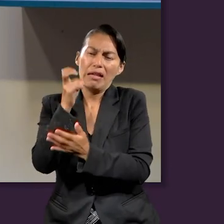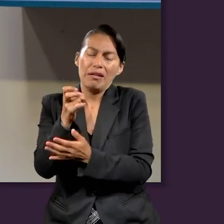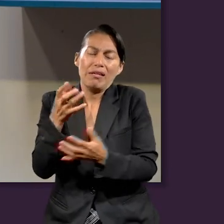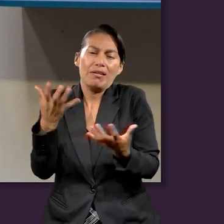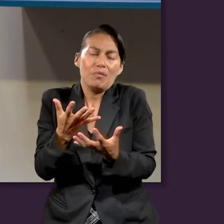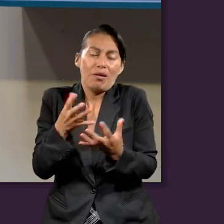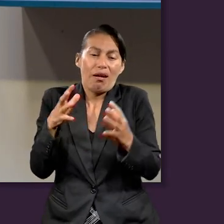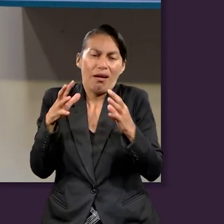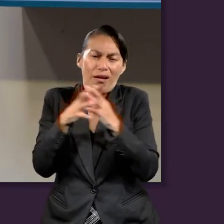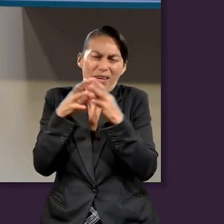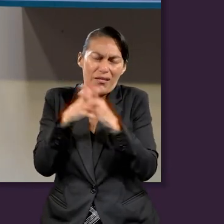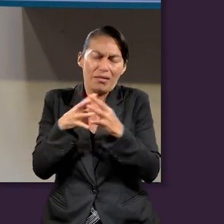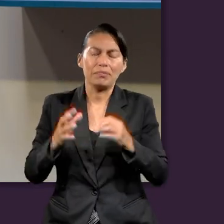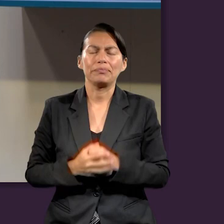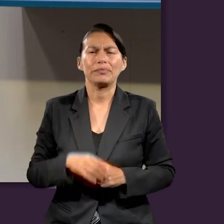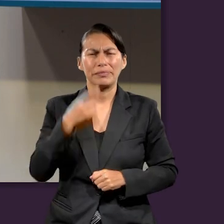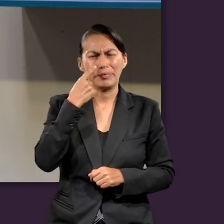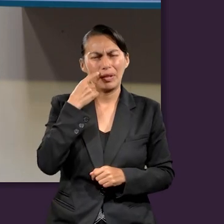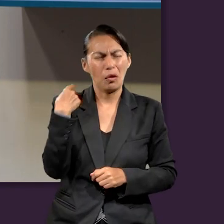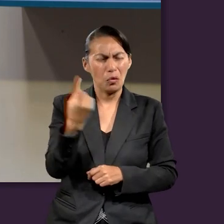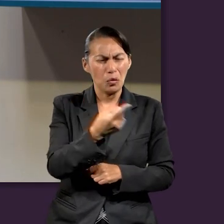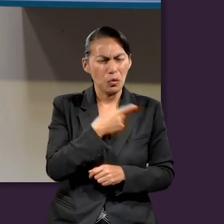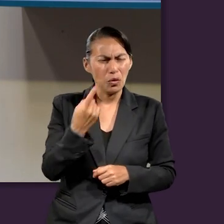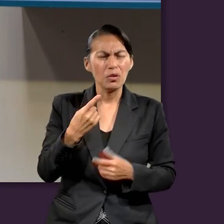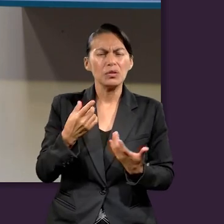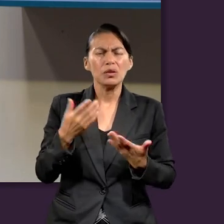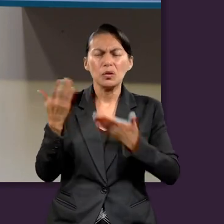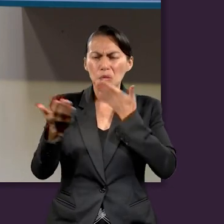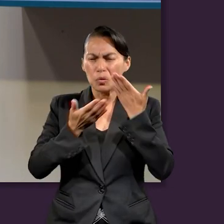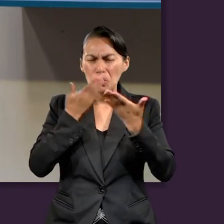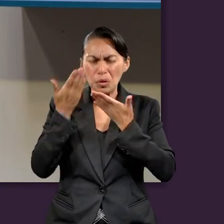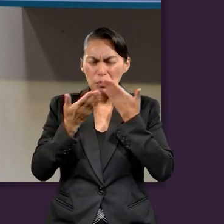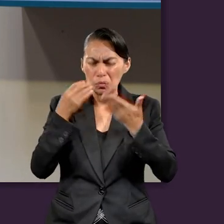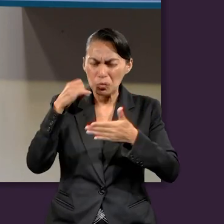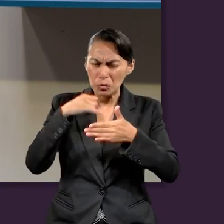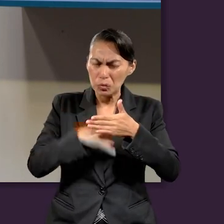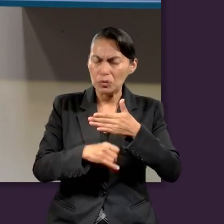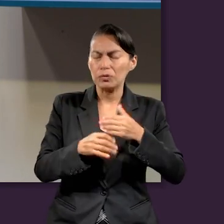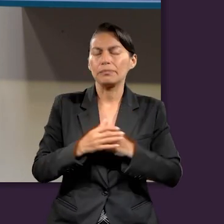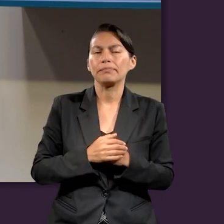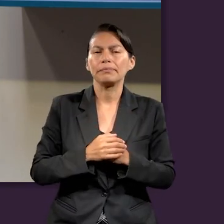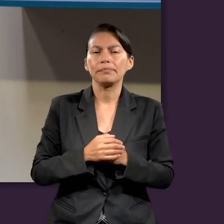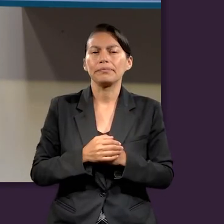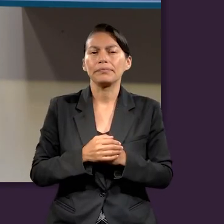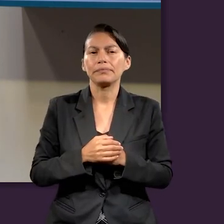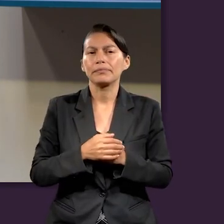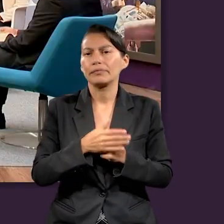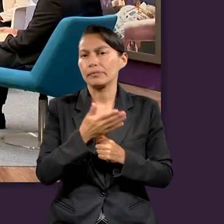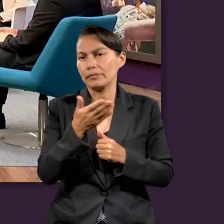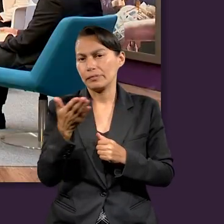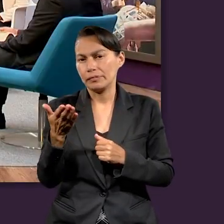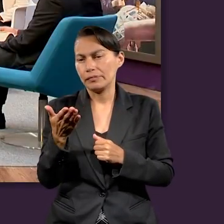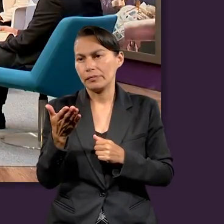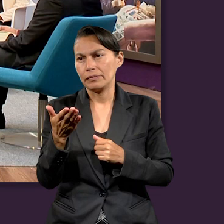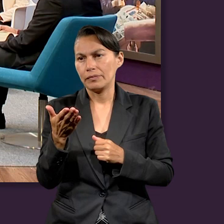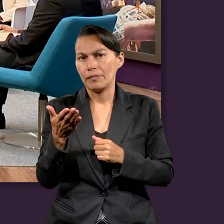Pero para adentrarnos un poquito ya profundamente en el estudio, Eber, quisiera que nos